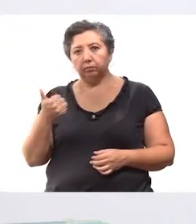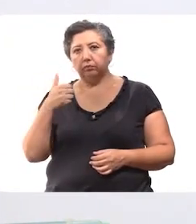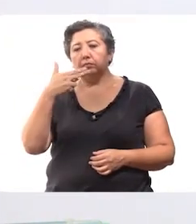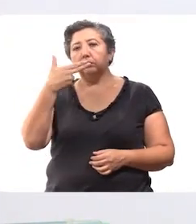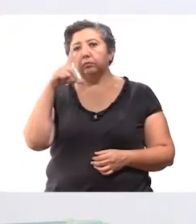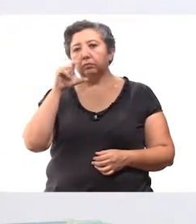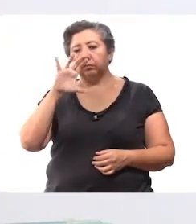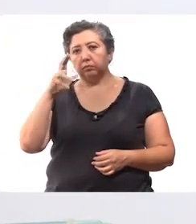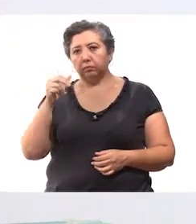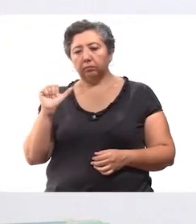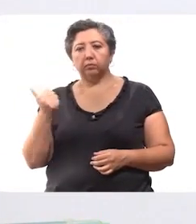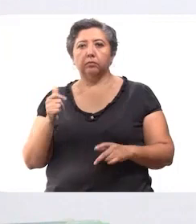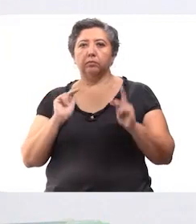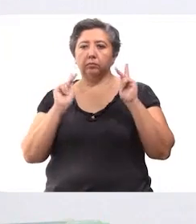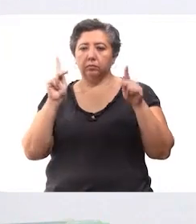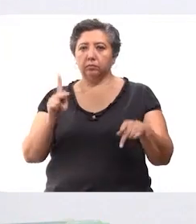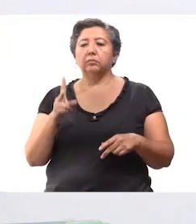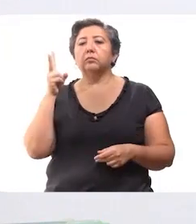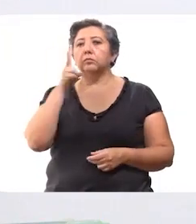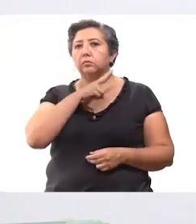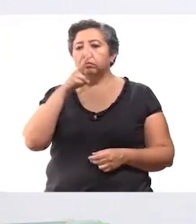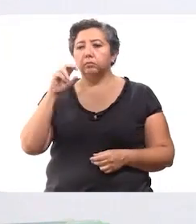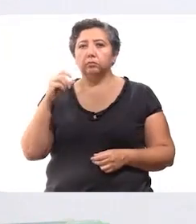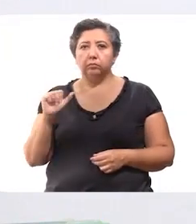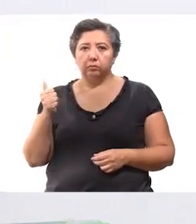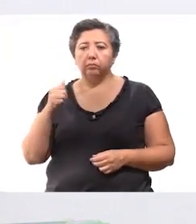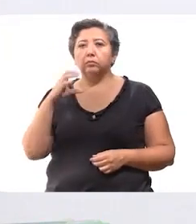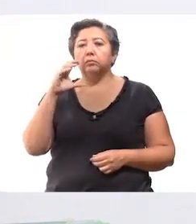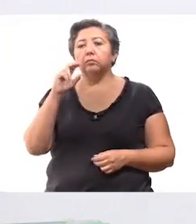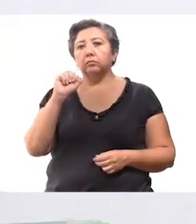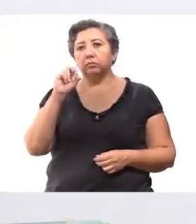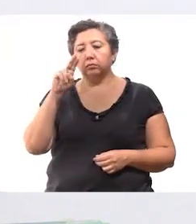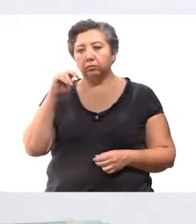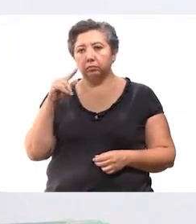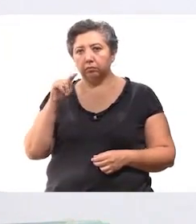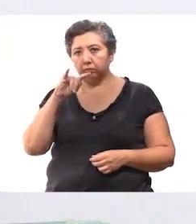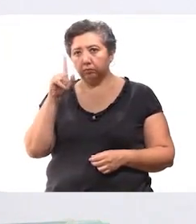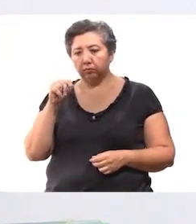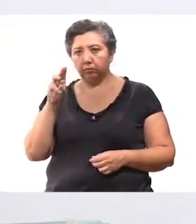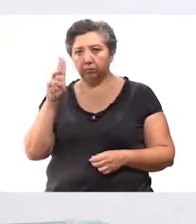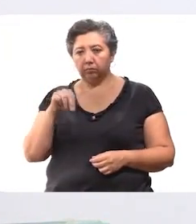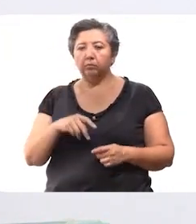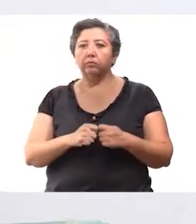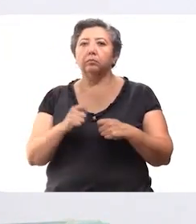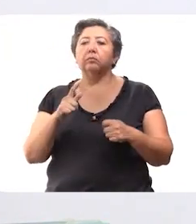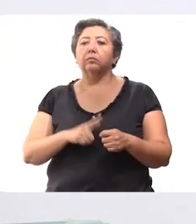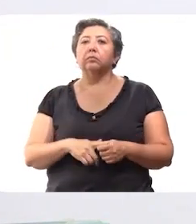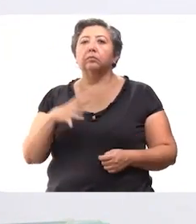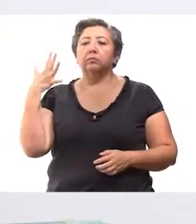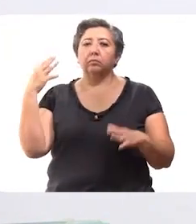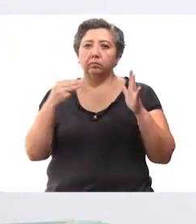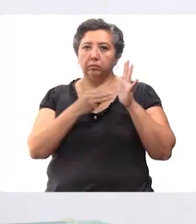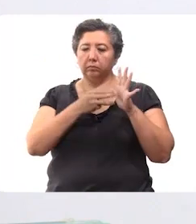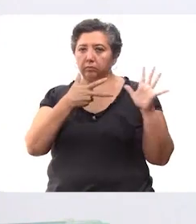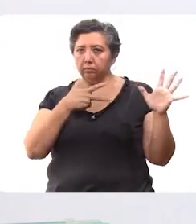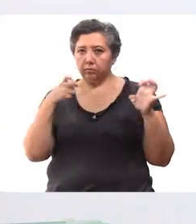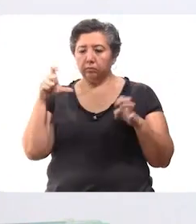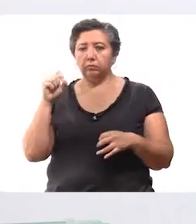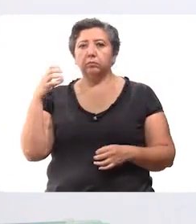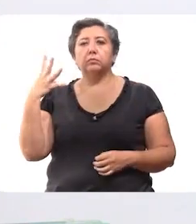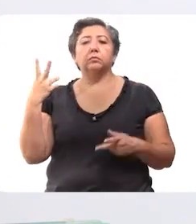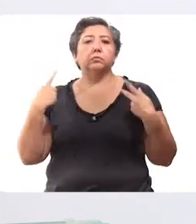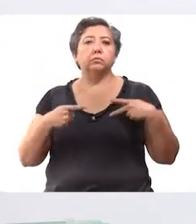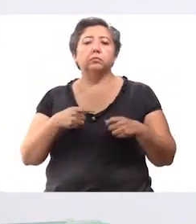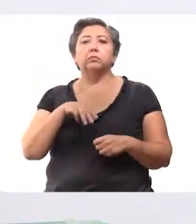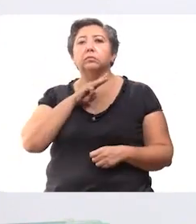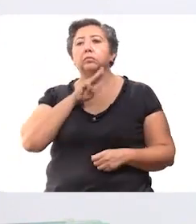en Jalachó, 1 en Progreso, 1 en Valladolid, 1 en Acanqué y 1 en Tizimín. En total, son 5.824